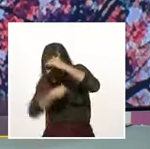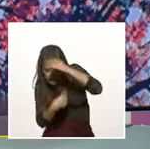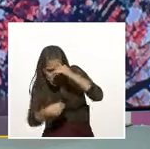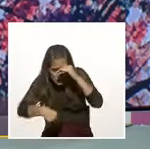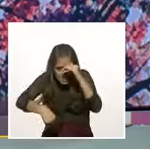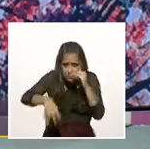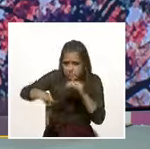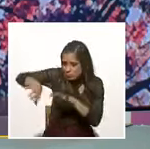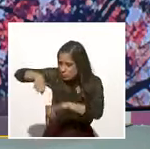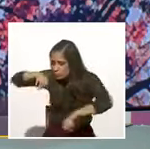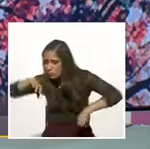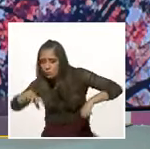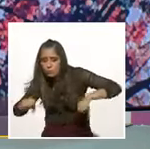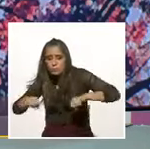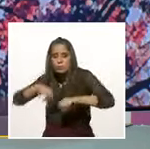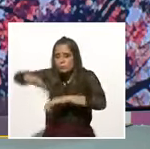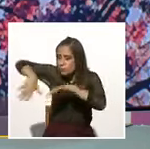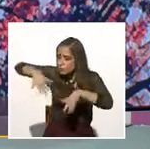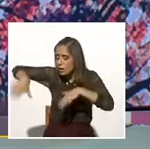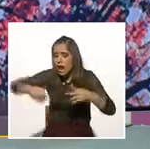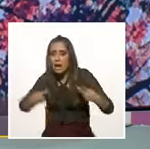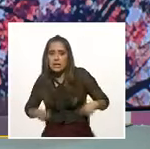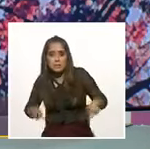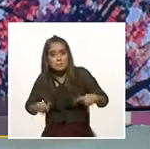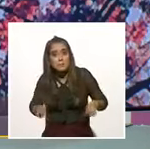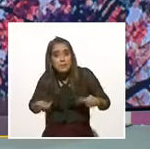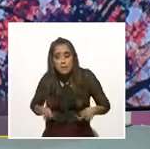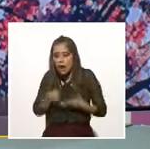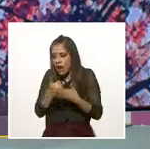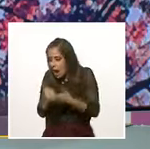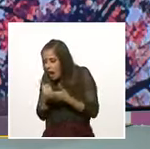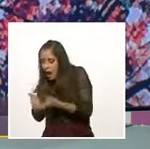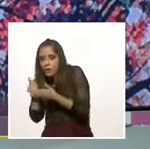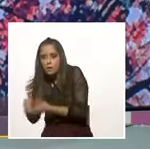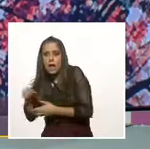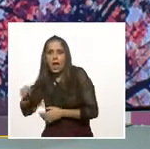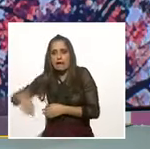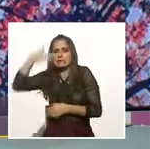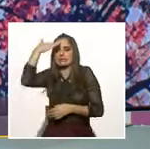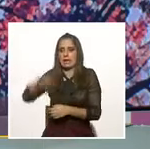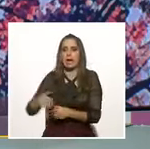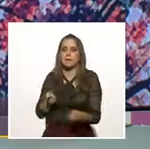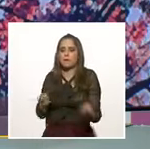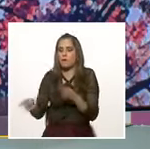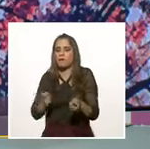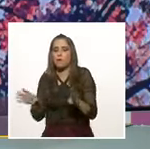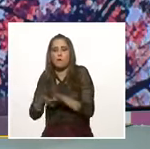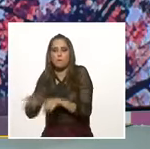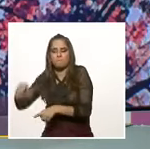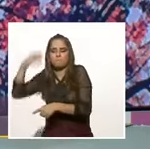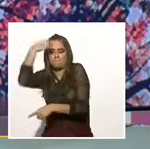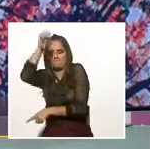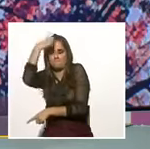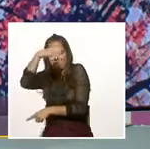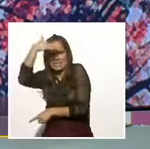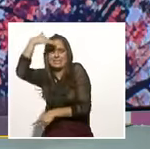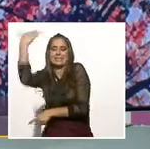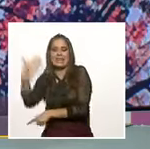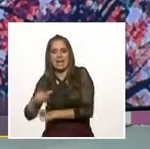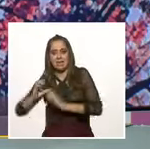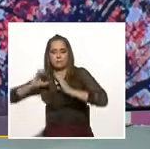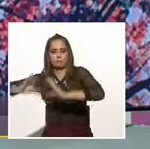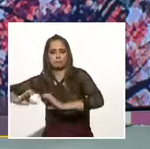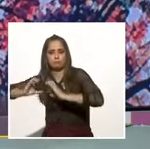entrar y no arriesgar su propia vida, sino saber de qué tenían control y de qué no tenían control. Y sobre todo este campo